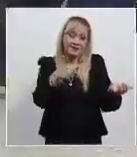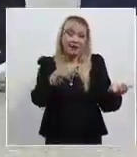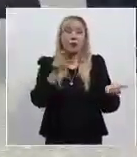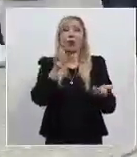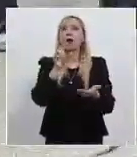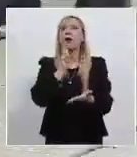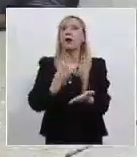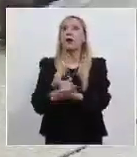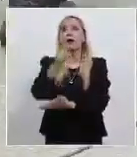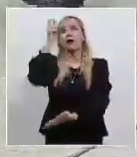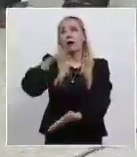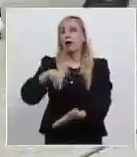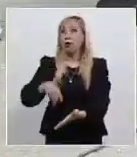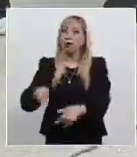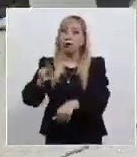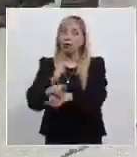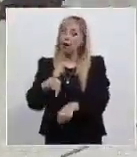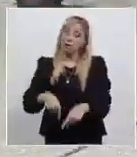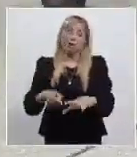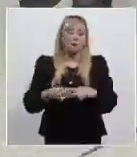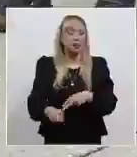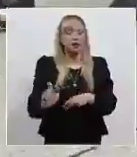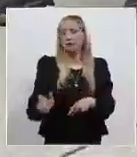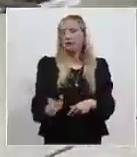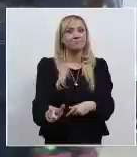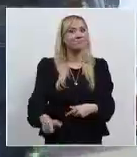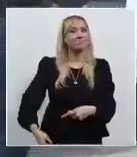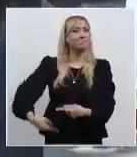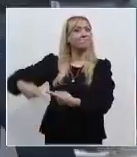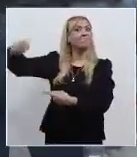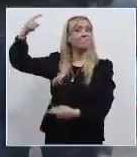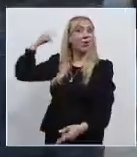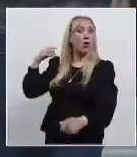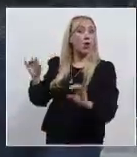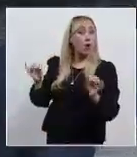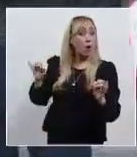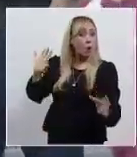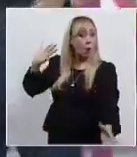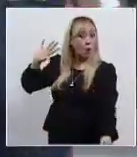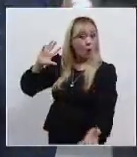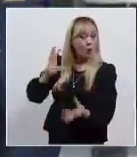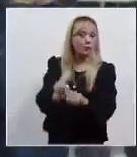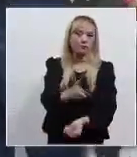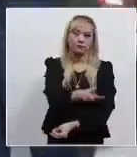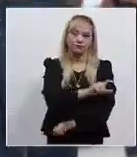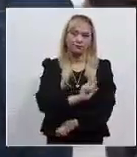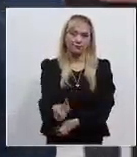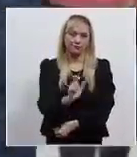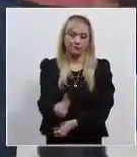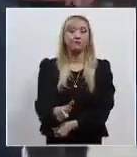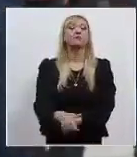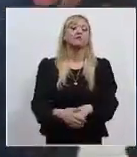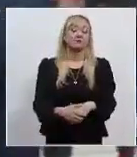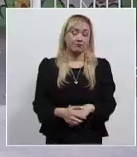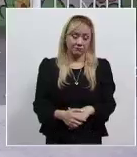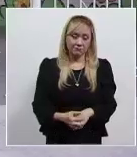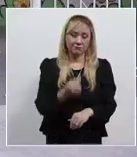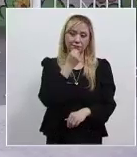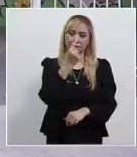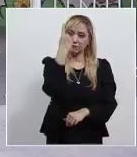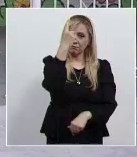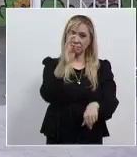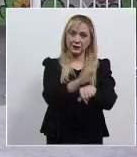la sentencia que los decreten. Esta interpretación parte de reconocer la existencia del interés superior de la